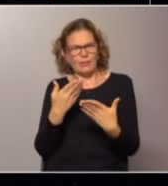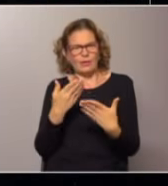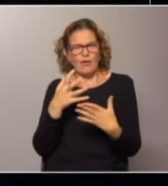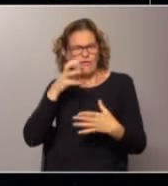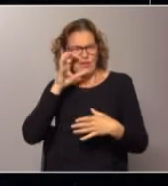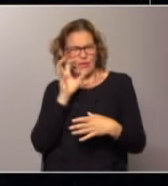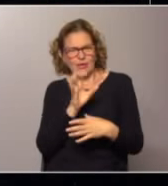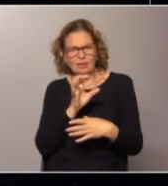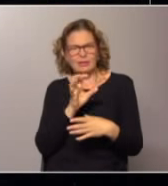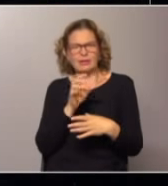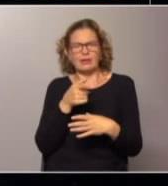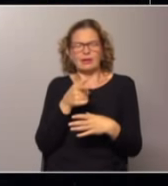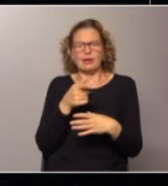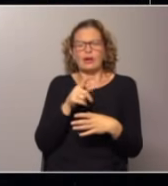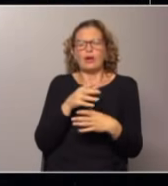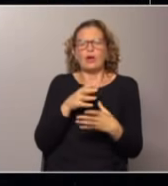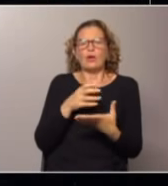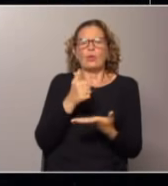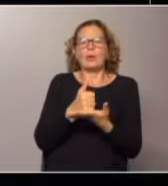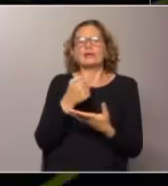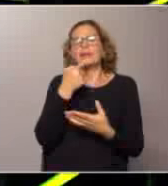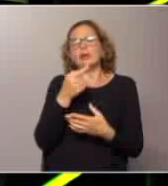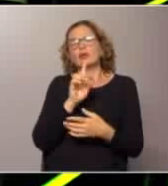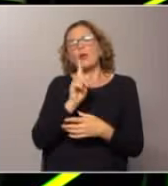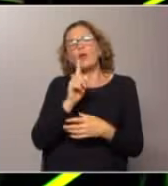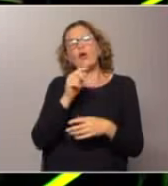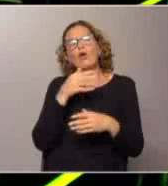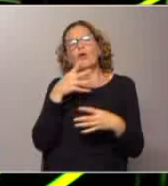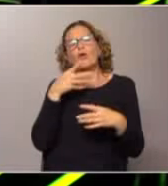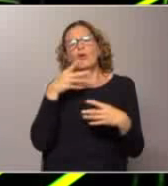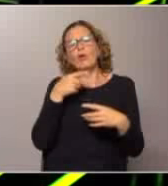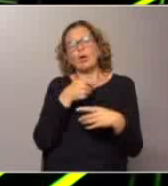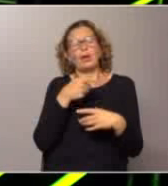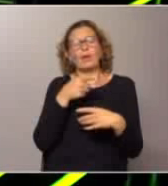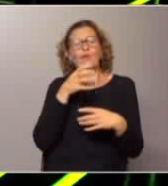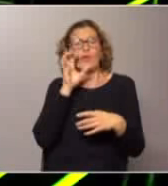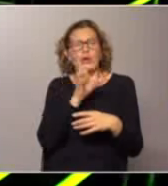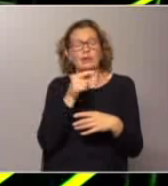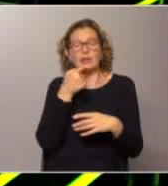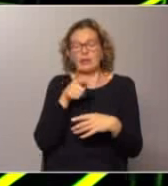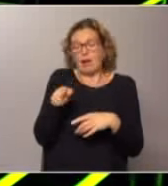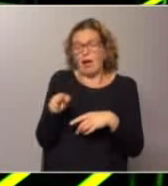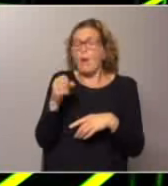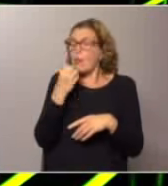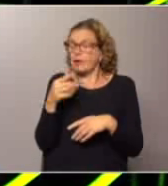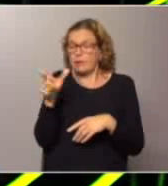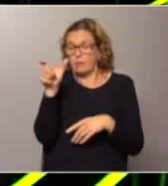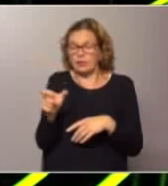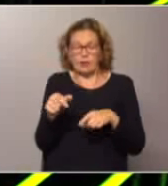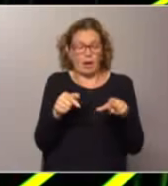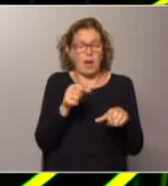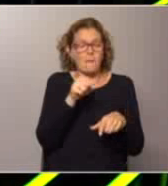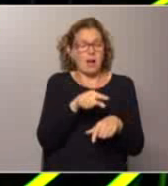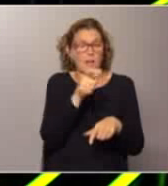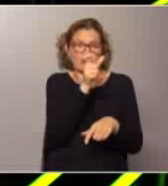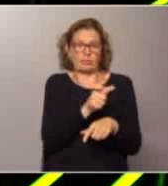violencia en lugar de condenar la violencia dice hay buenos de un lado y del otro hizo una serie de silogismo